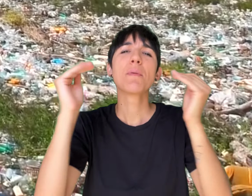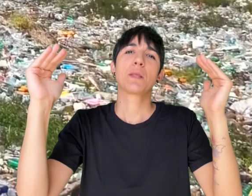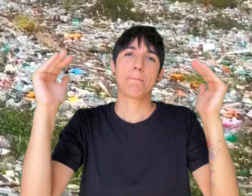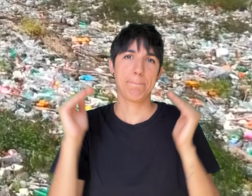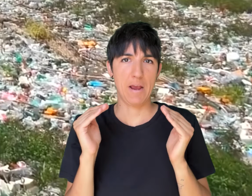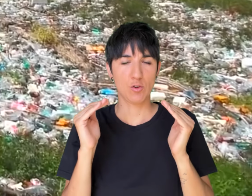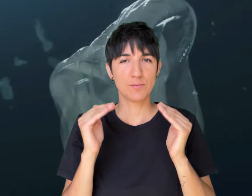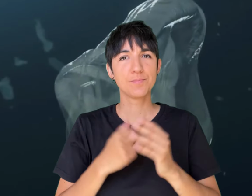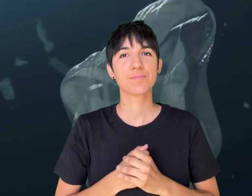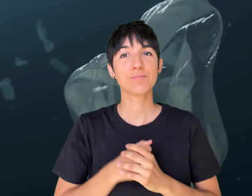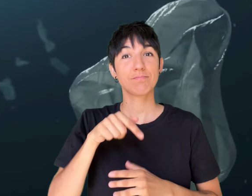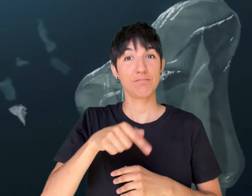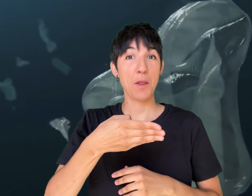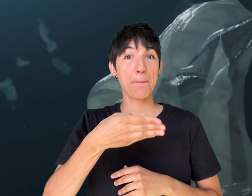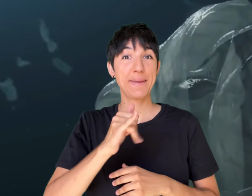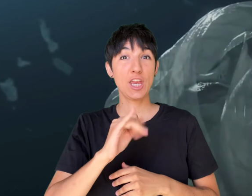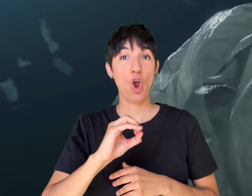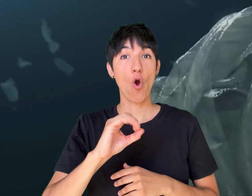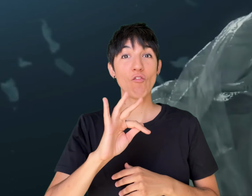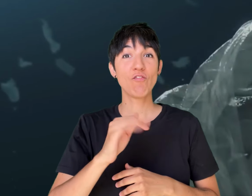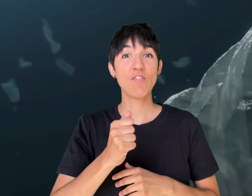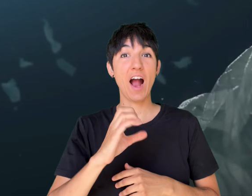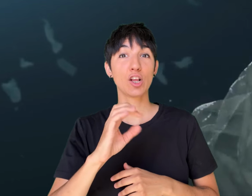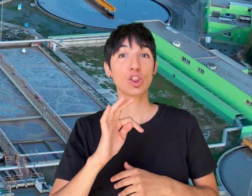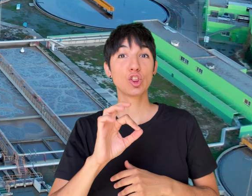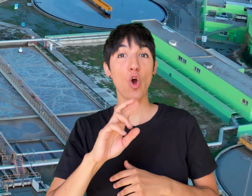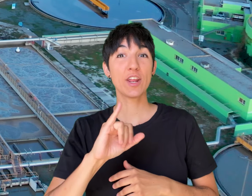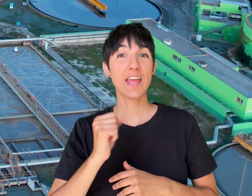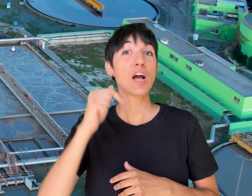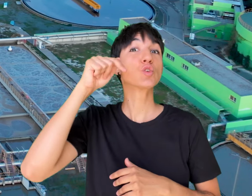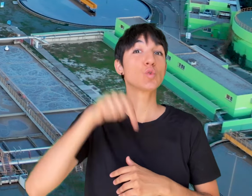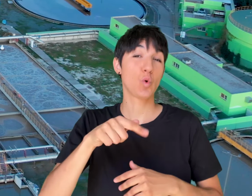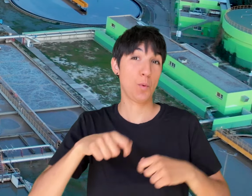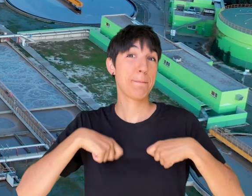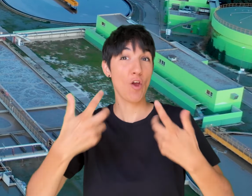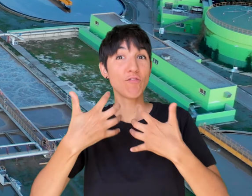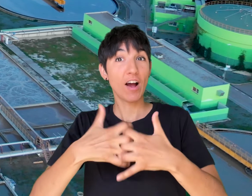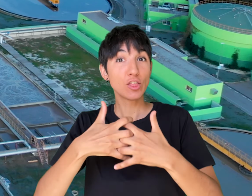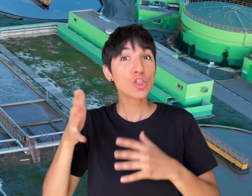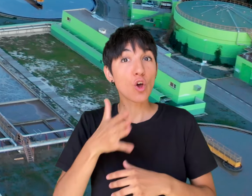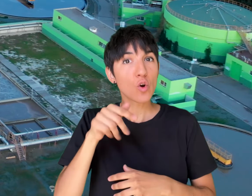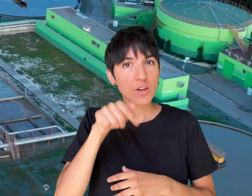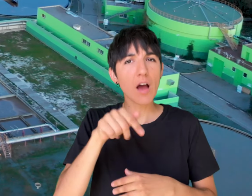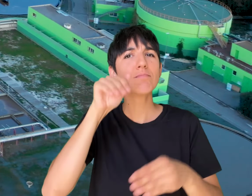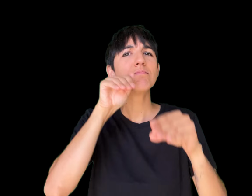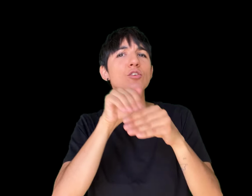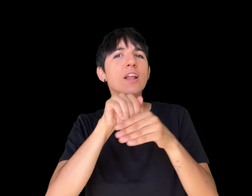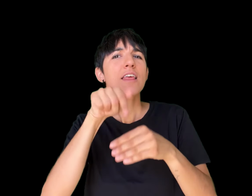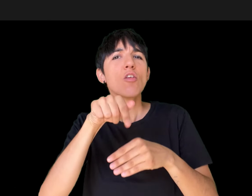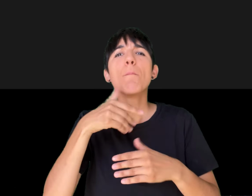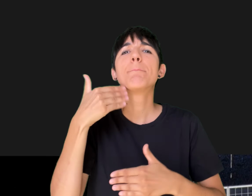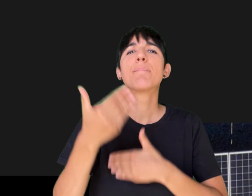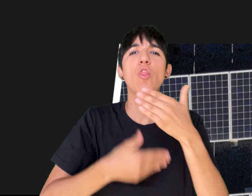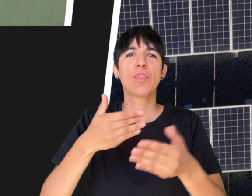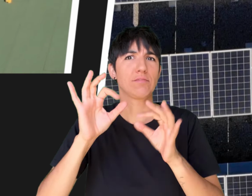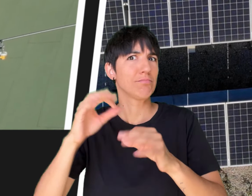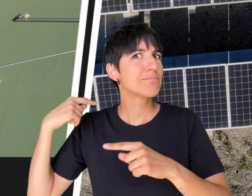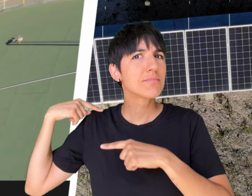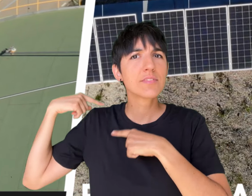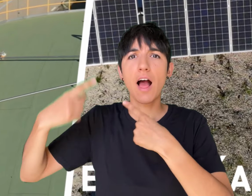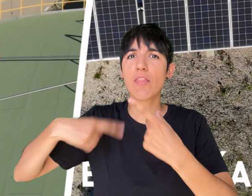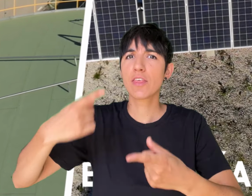generamos en el medio natural. La biofactoría sur consta de un proceso convencional de depuración por fangos